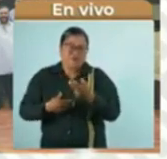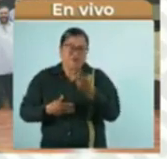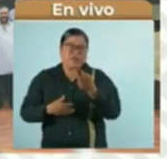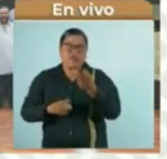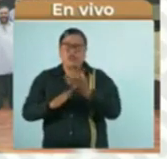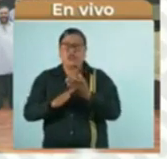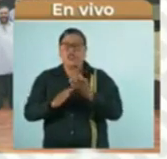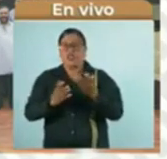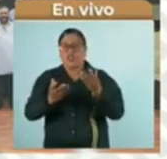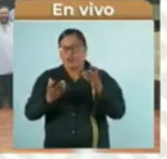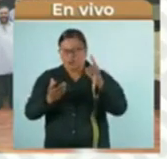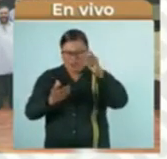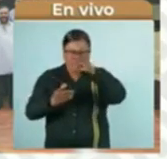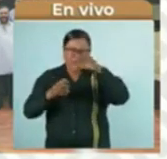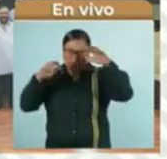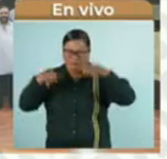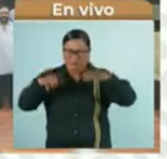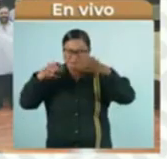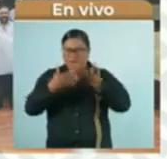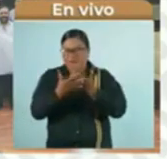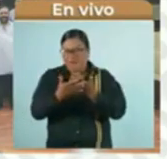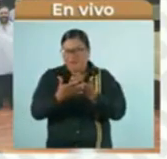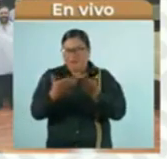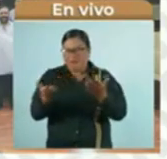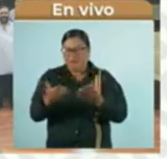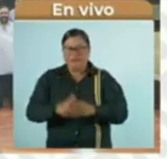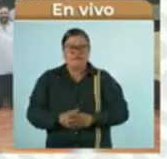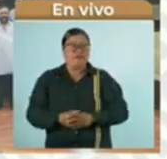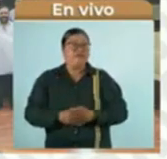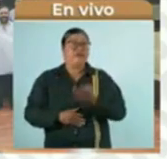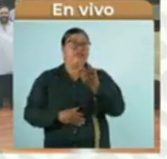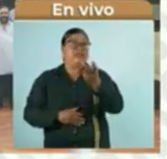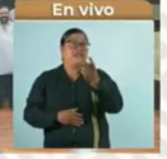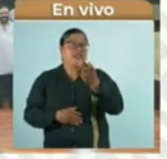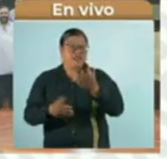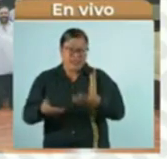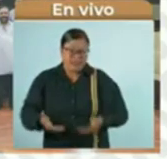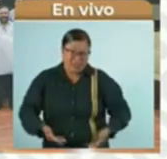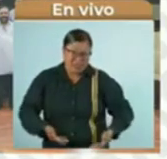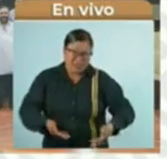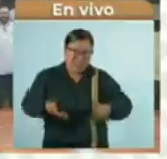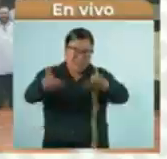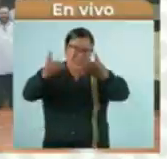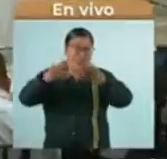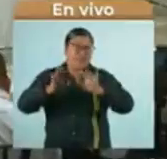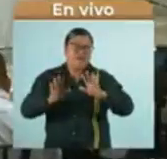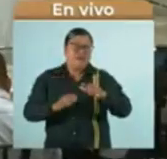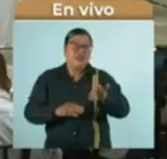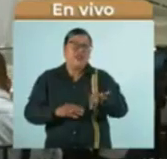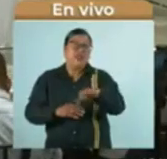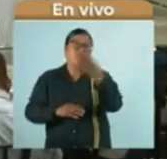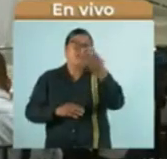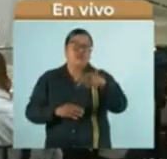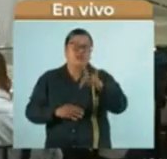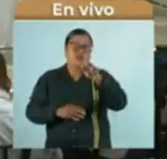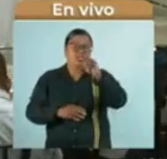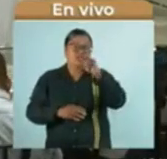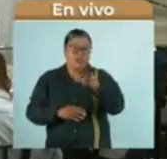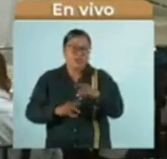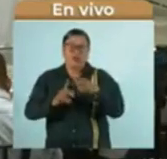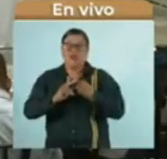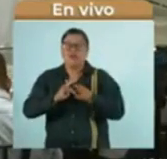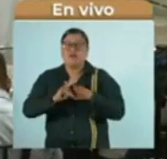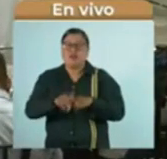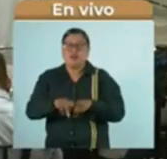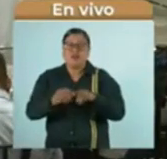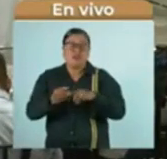temporal está complicado esta línea que tiene casi 14 km inicia en la